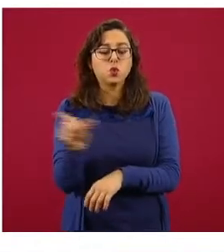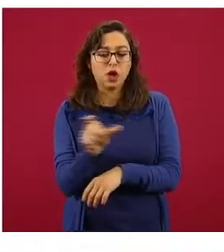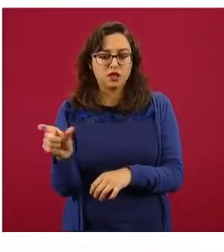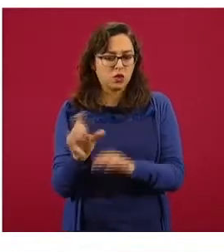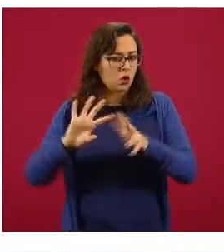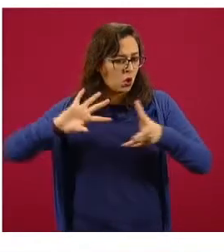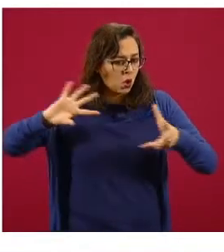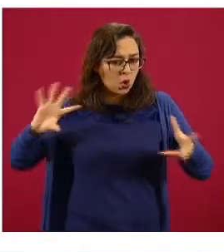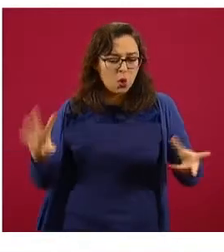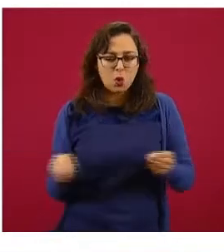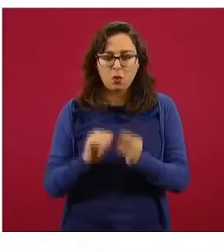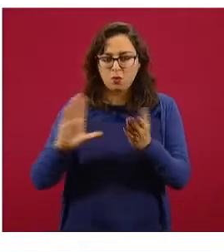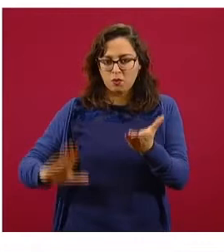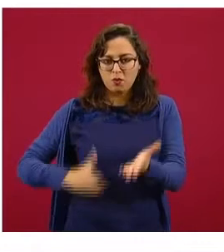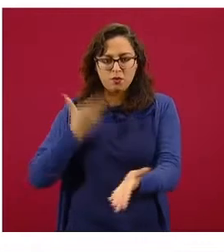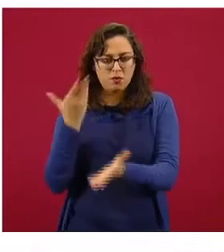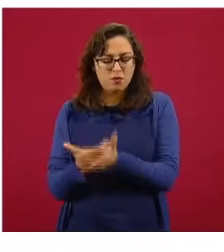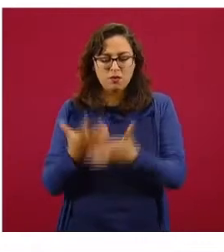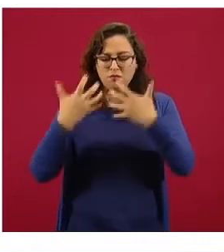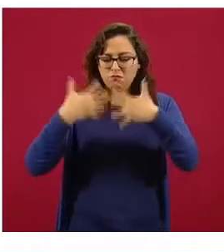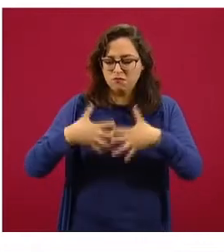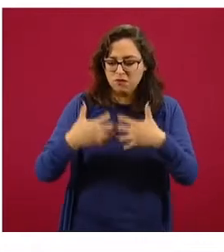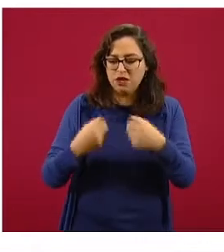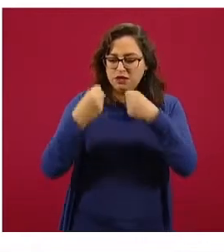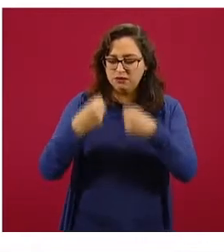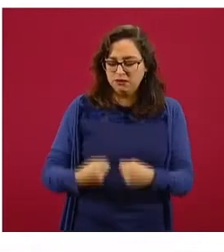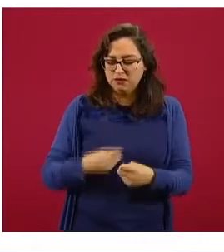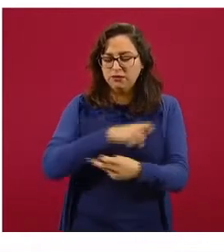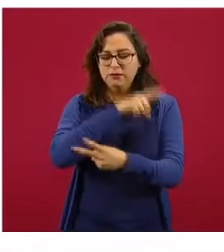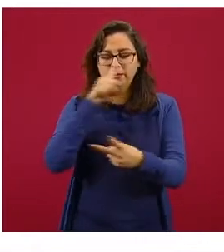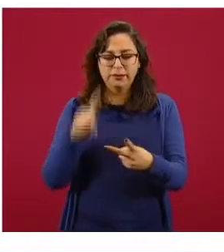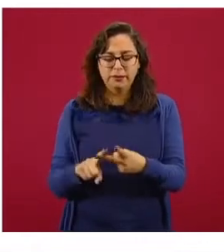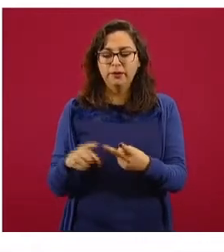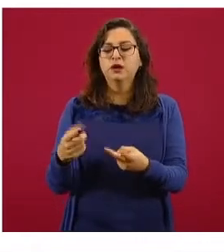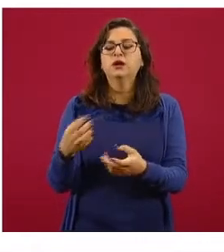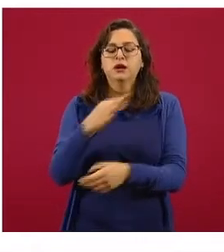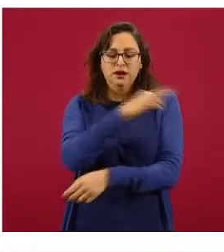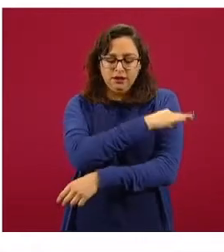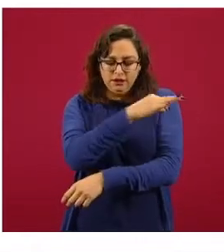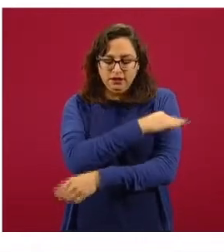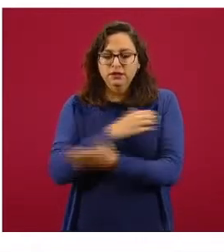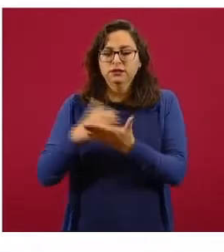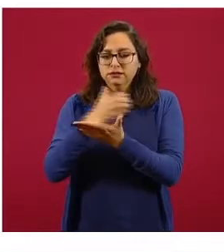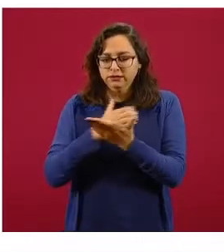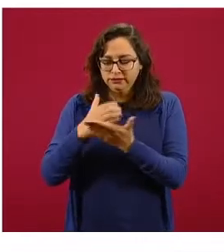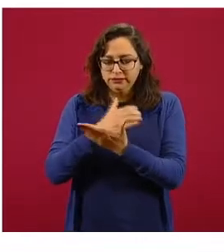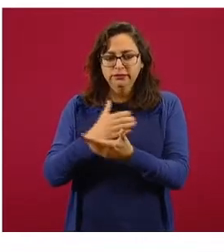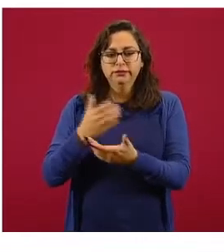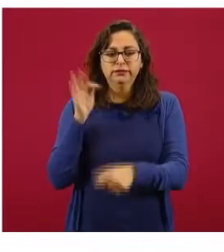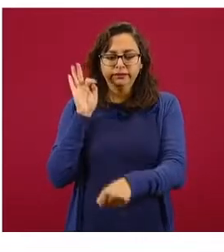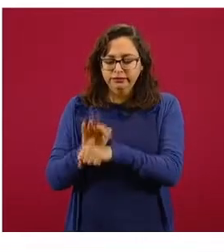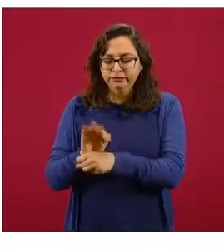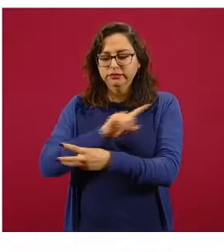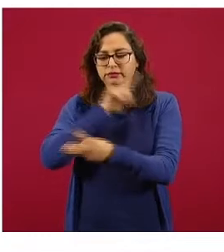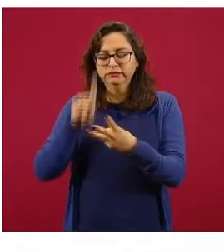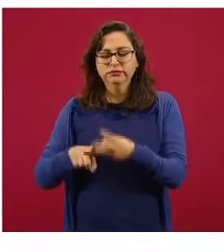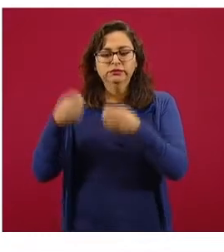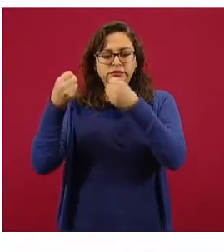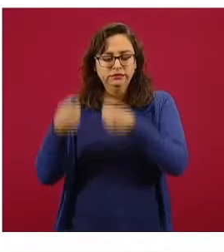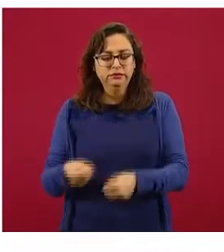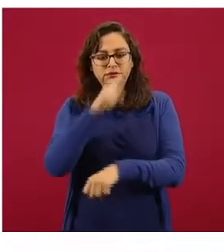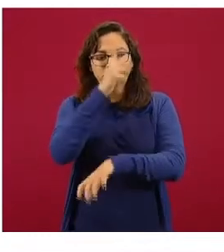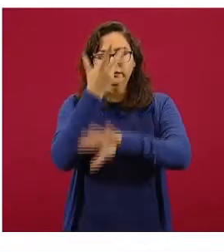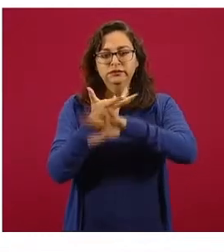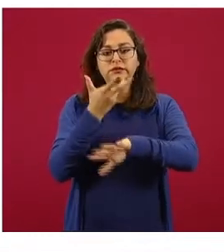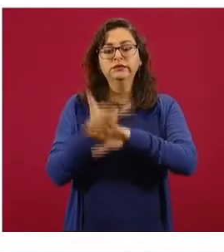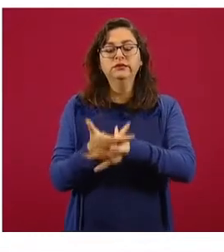los elementos, que es manufactura segura, desde luego la efectividad de la vacuna y la seguridad de la vacuna, se presentará en Estados Unidos